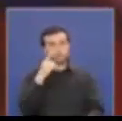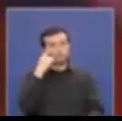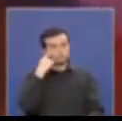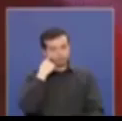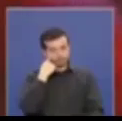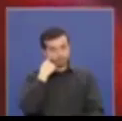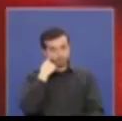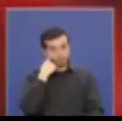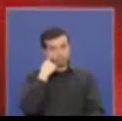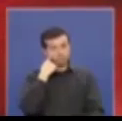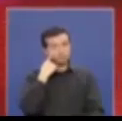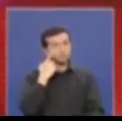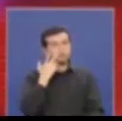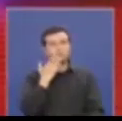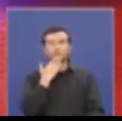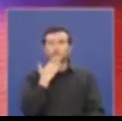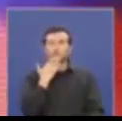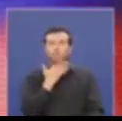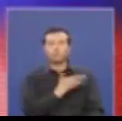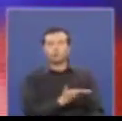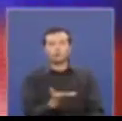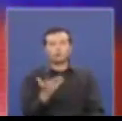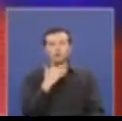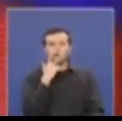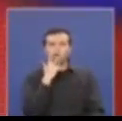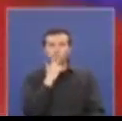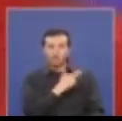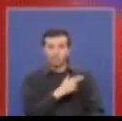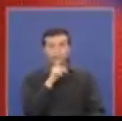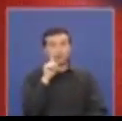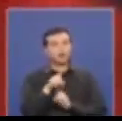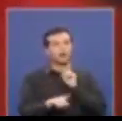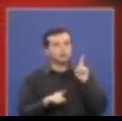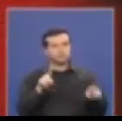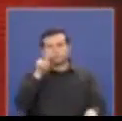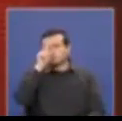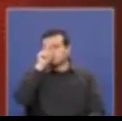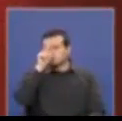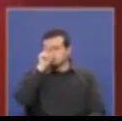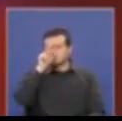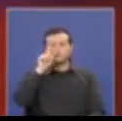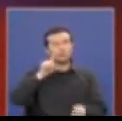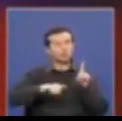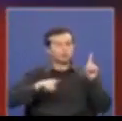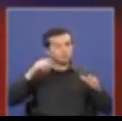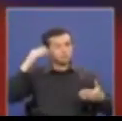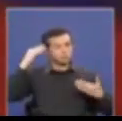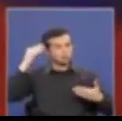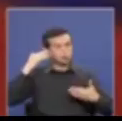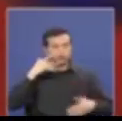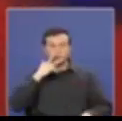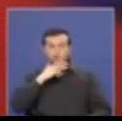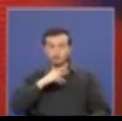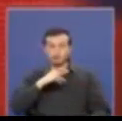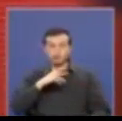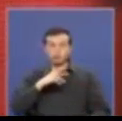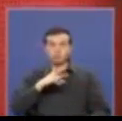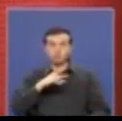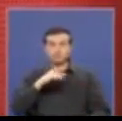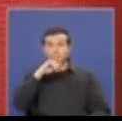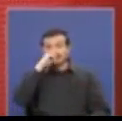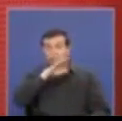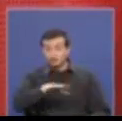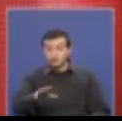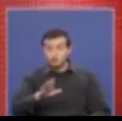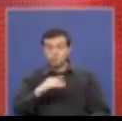vean a qué nivel de canallada llega cierta politiquería y ciertos políticos. Que no quiero dar mal ejemplo a los